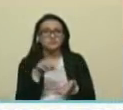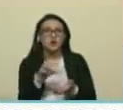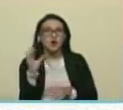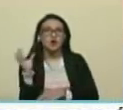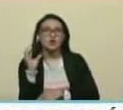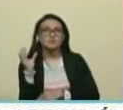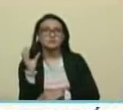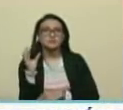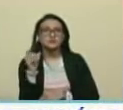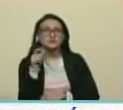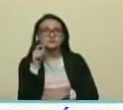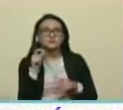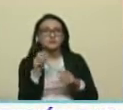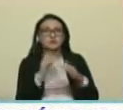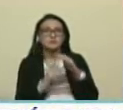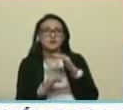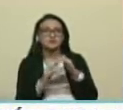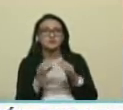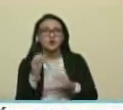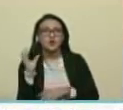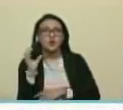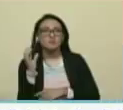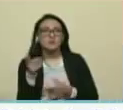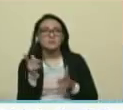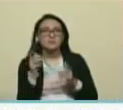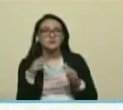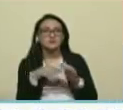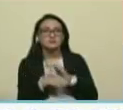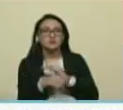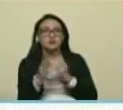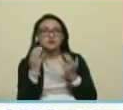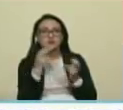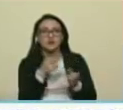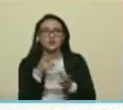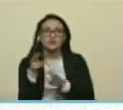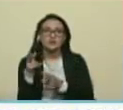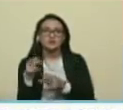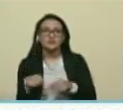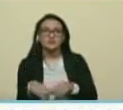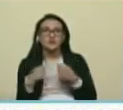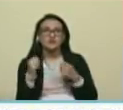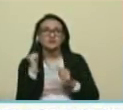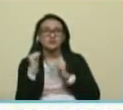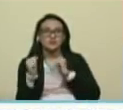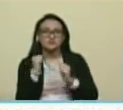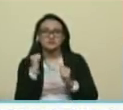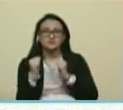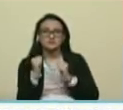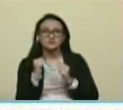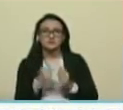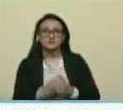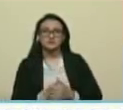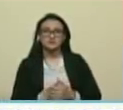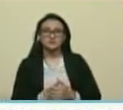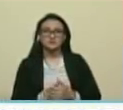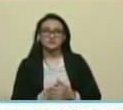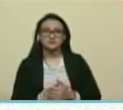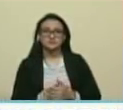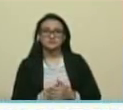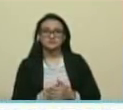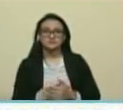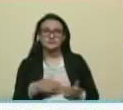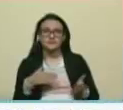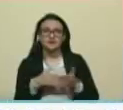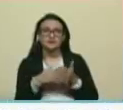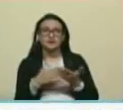de inmigración de Colombia permiten el paso de los terroristas, de los violentos, de los asesinos, y se perpetra un ataque con